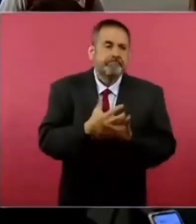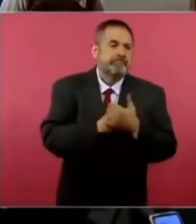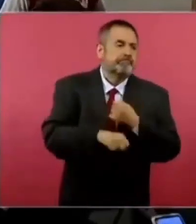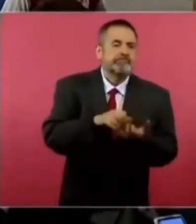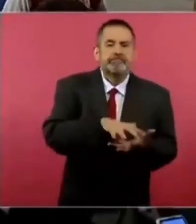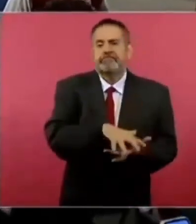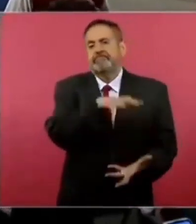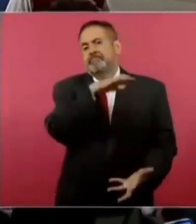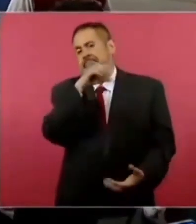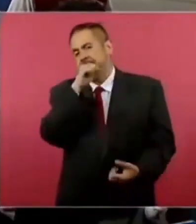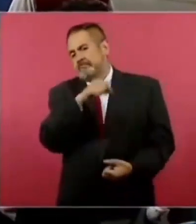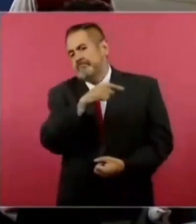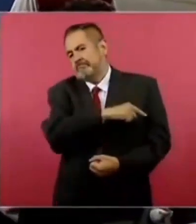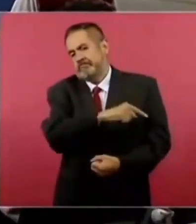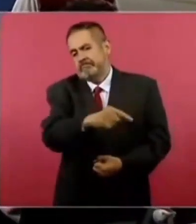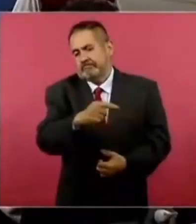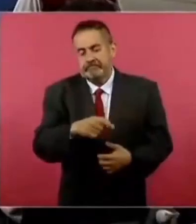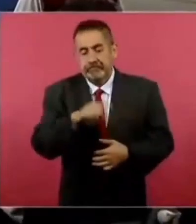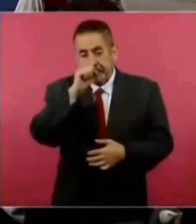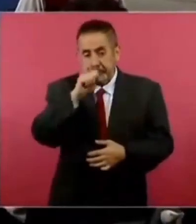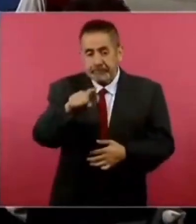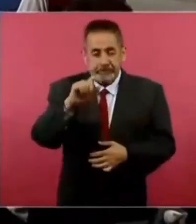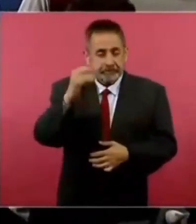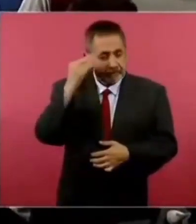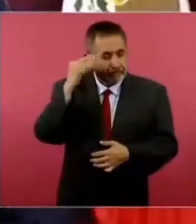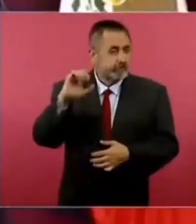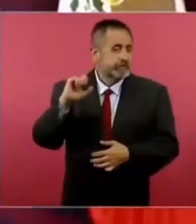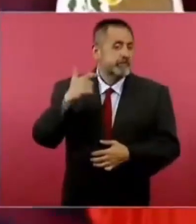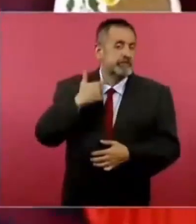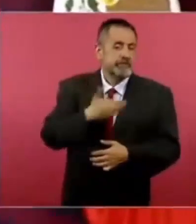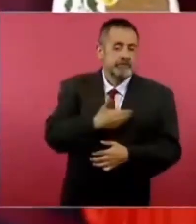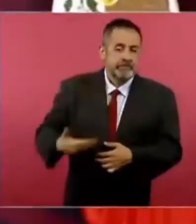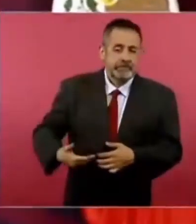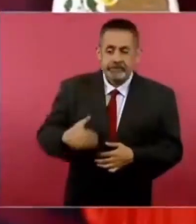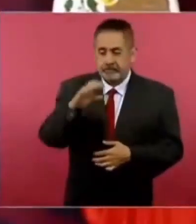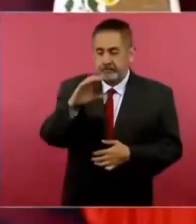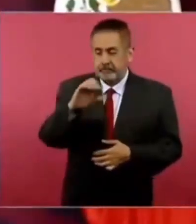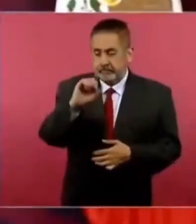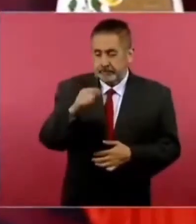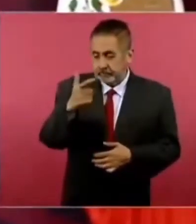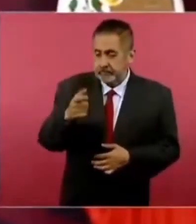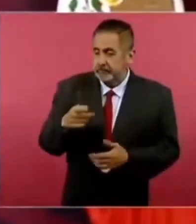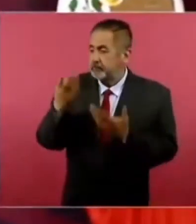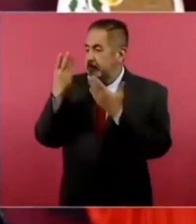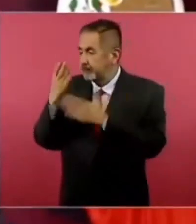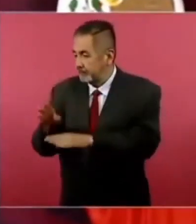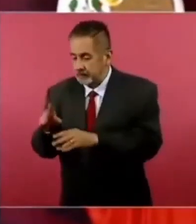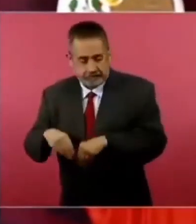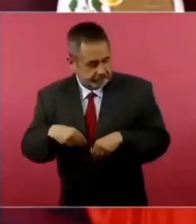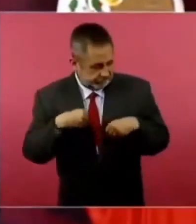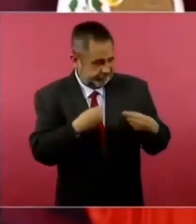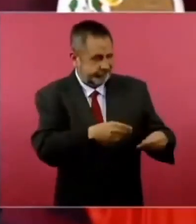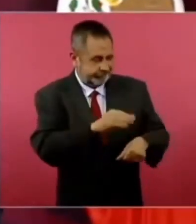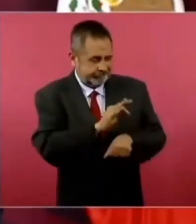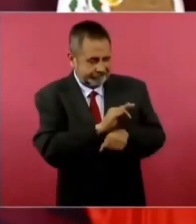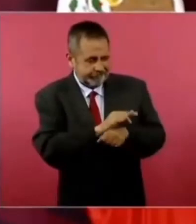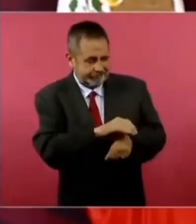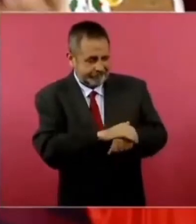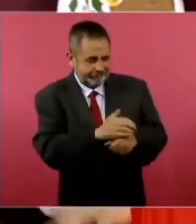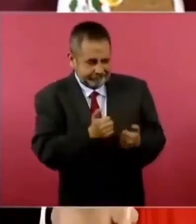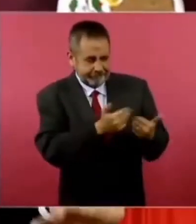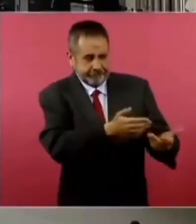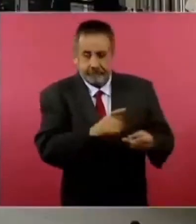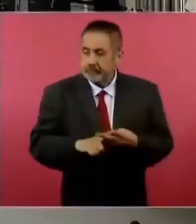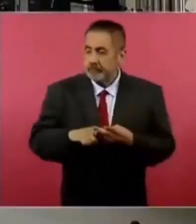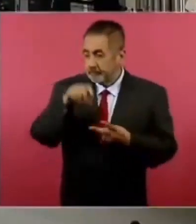Salinas, que a sus allegados les entregó los bancos, les entregó las minas, les